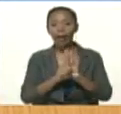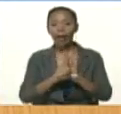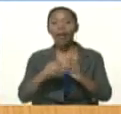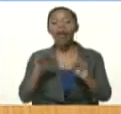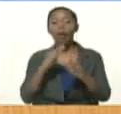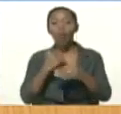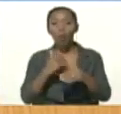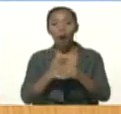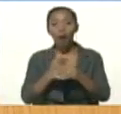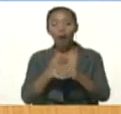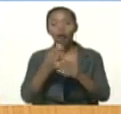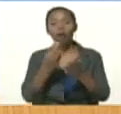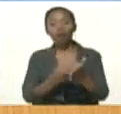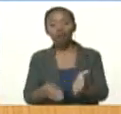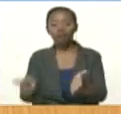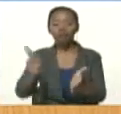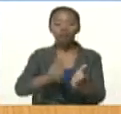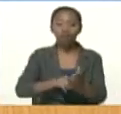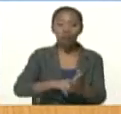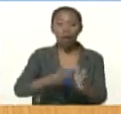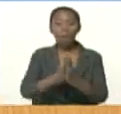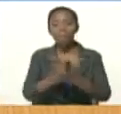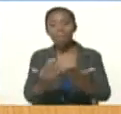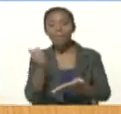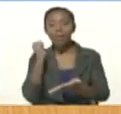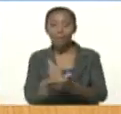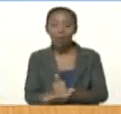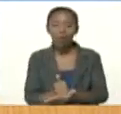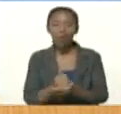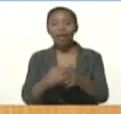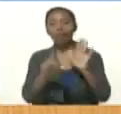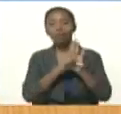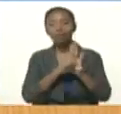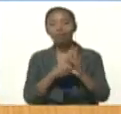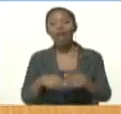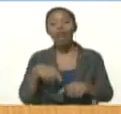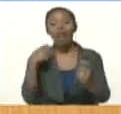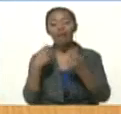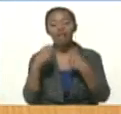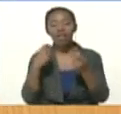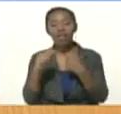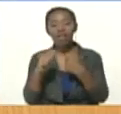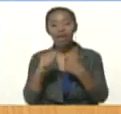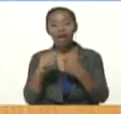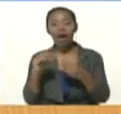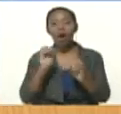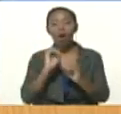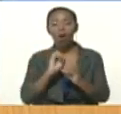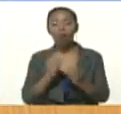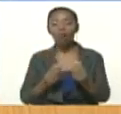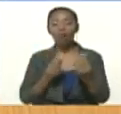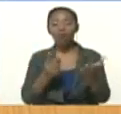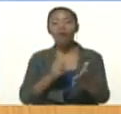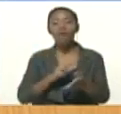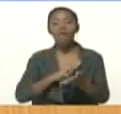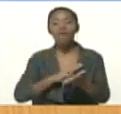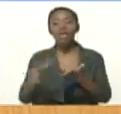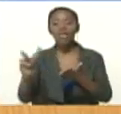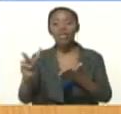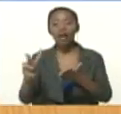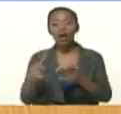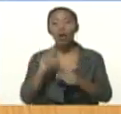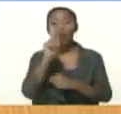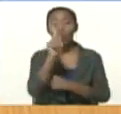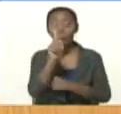pasaportes en el exterior, ¿no? La venta, bueno, la concesión de visas que tiene un precio,